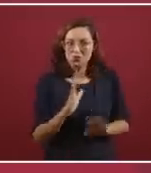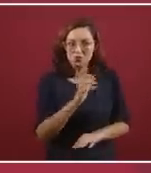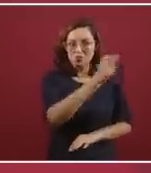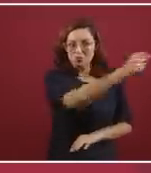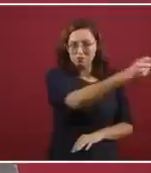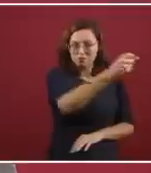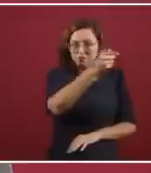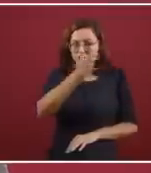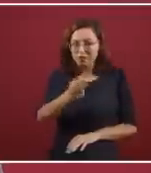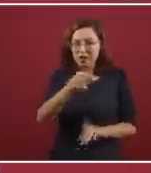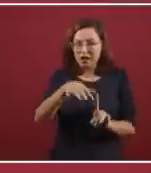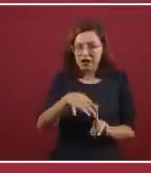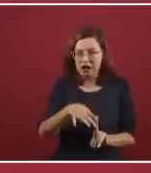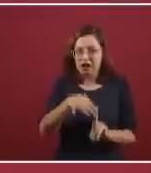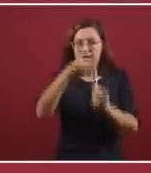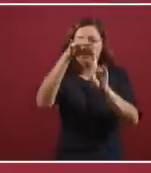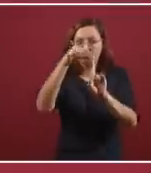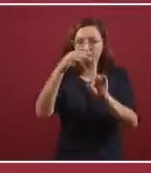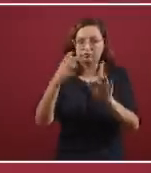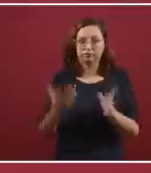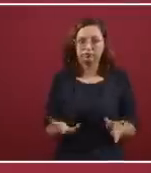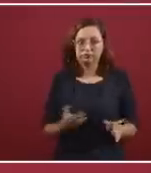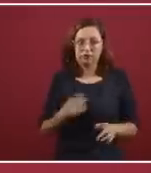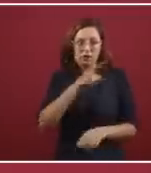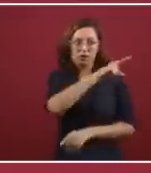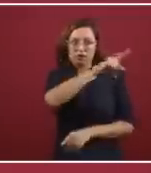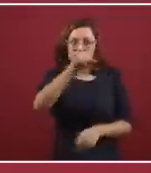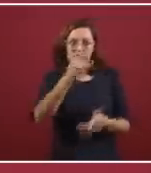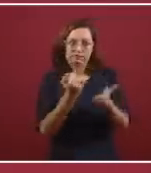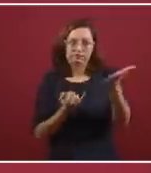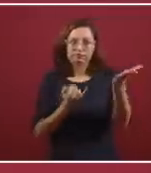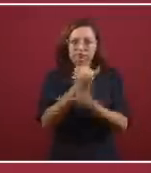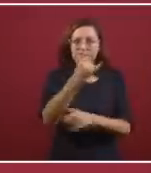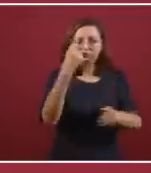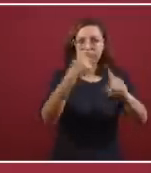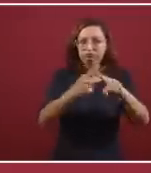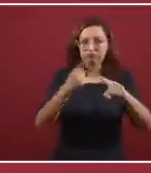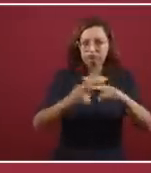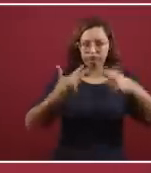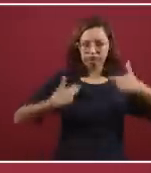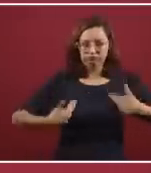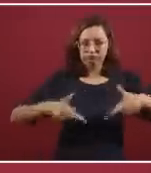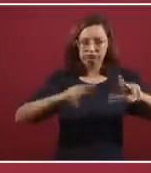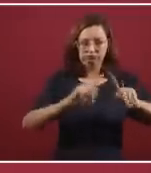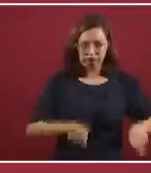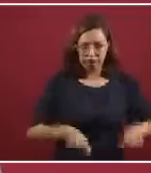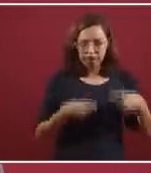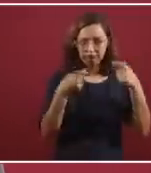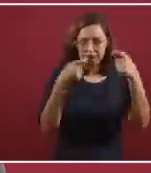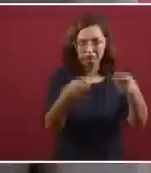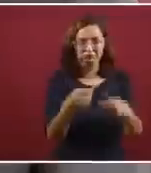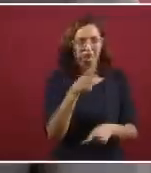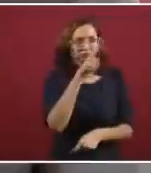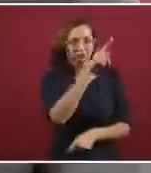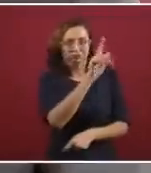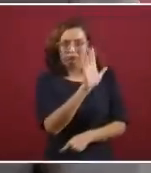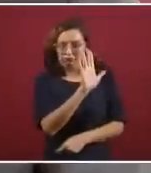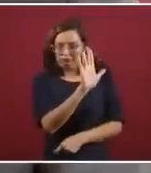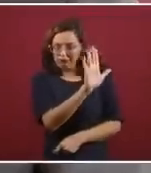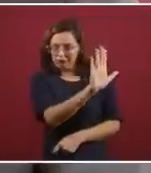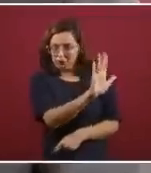ellos este deciden quién los representa como también nosotros